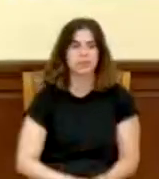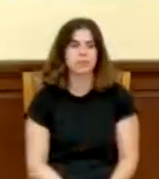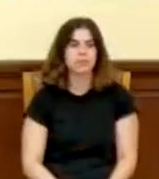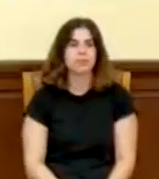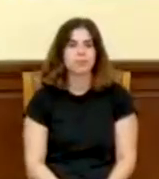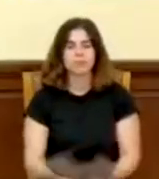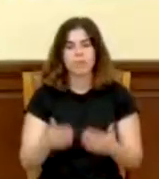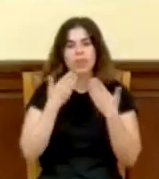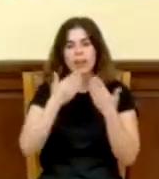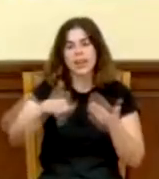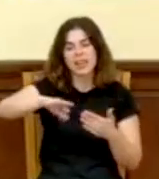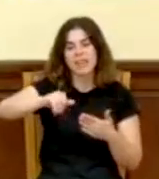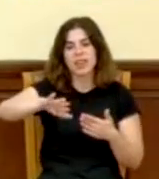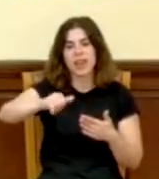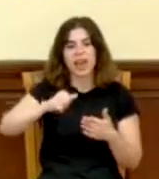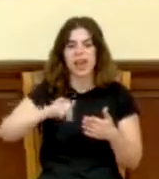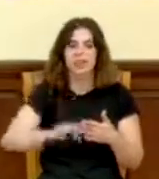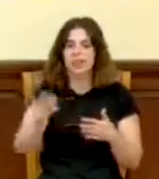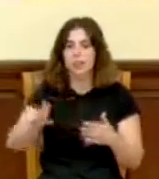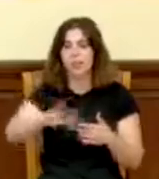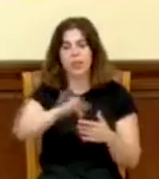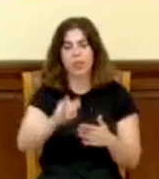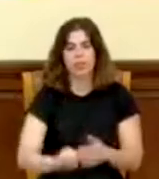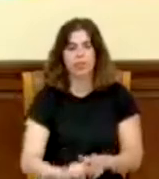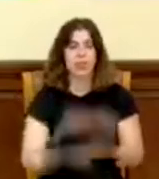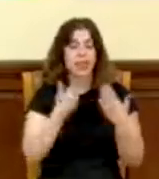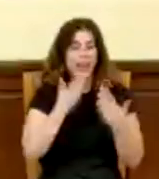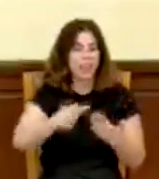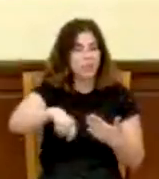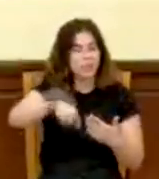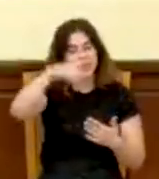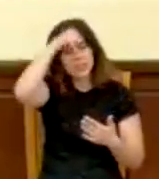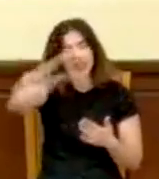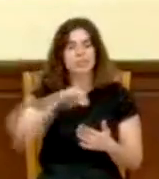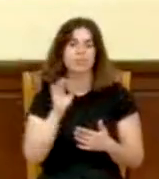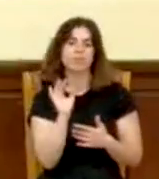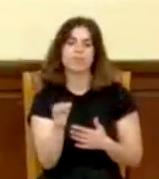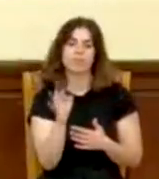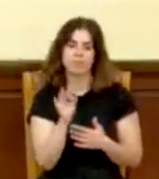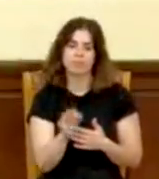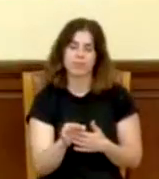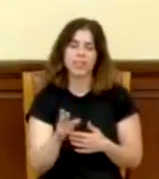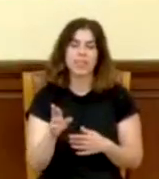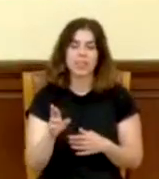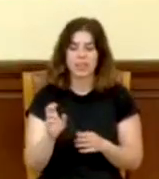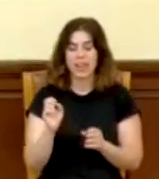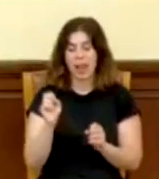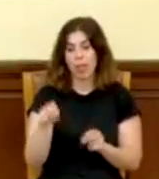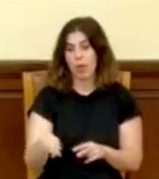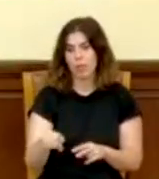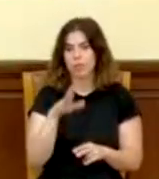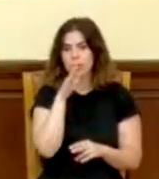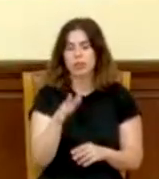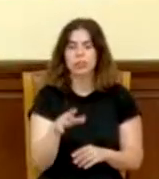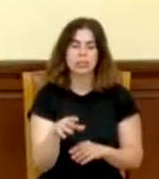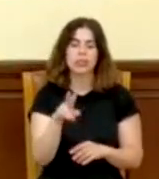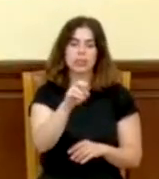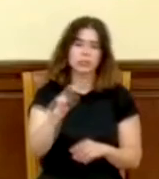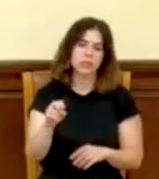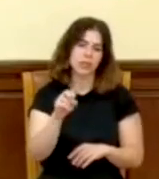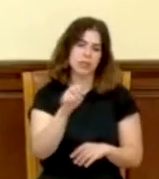Rivera. Señora Ruiz. Gracias, presidente. Efectivamente, señor Rodríguez de Rivera, en los remanentes del año 21 y 22